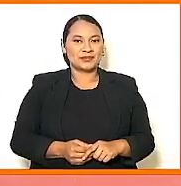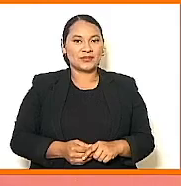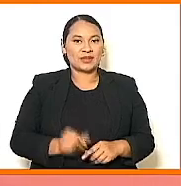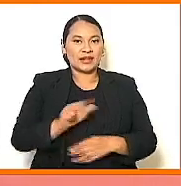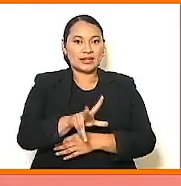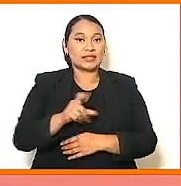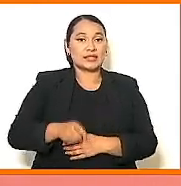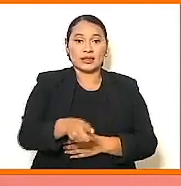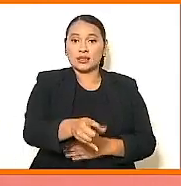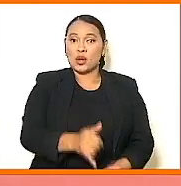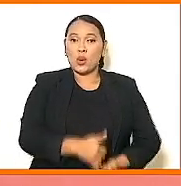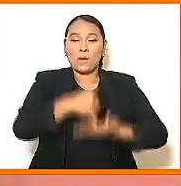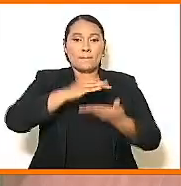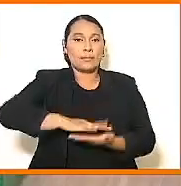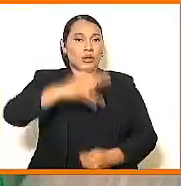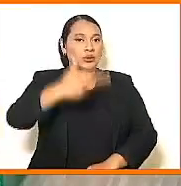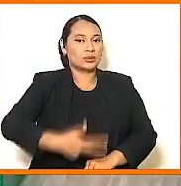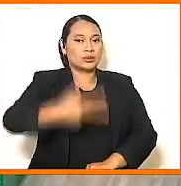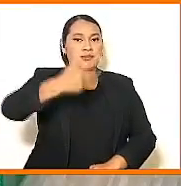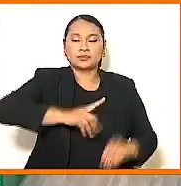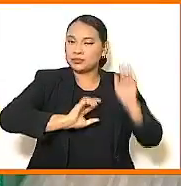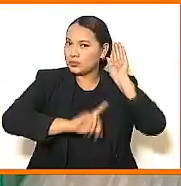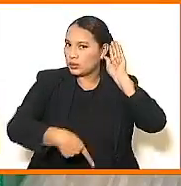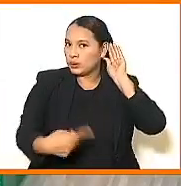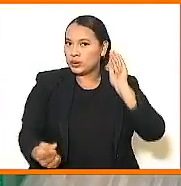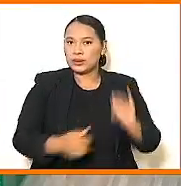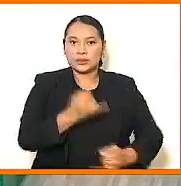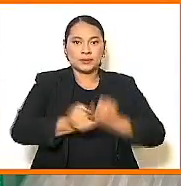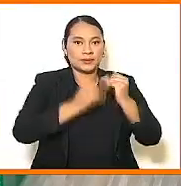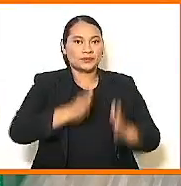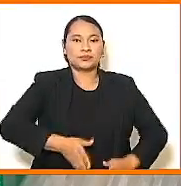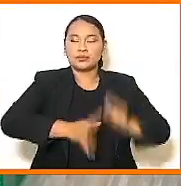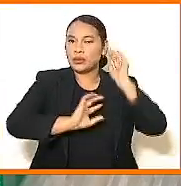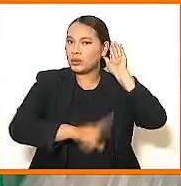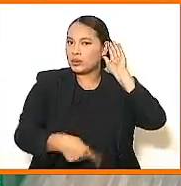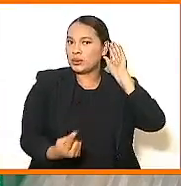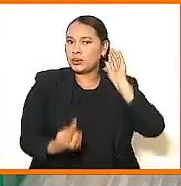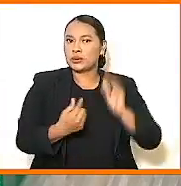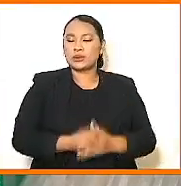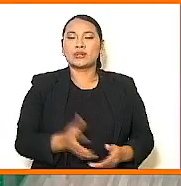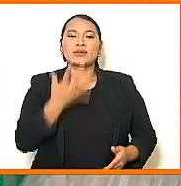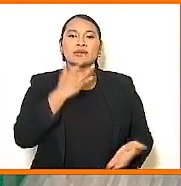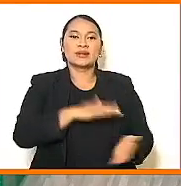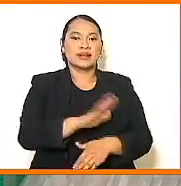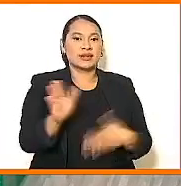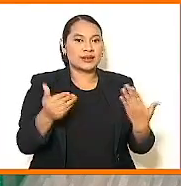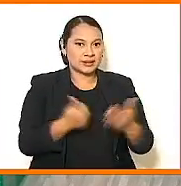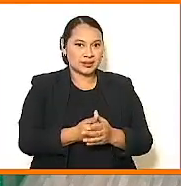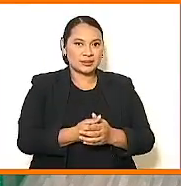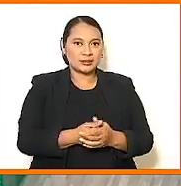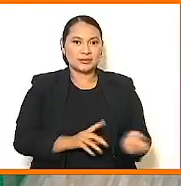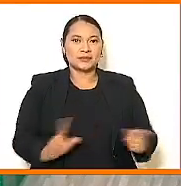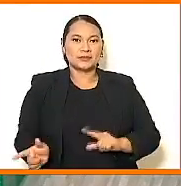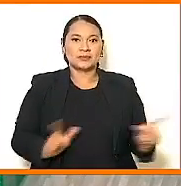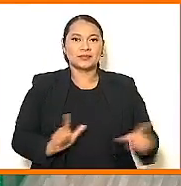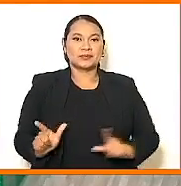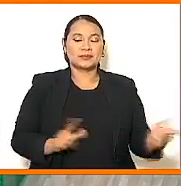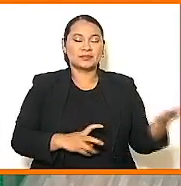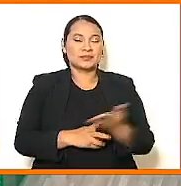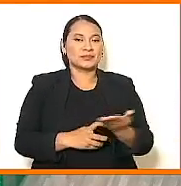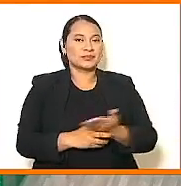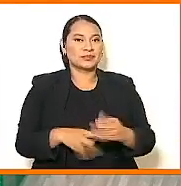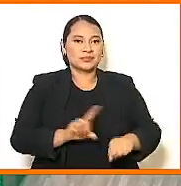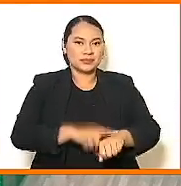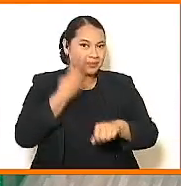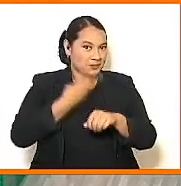3X, recuerda, tu premio se multiplica por 3 en Diaria, pero si sos jugador para más 1, te deseamos muchísima suerte. Espero que tengas ese boleto en mano,